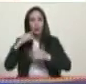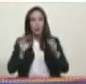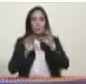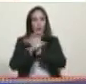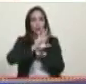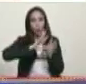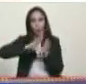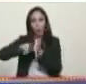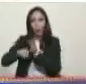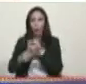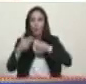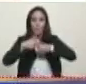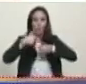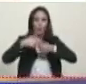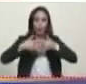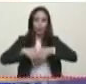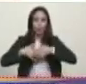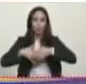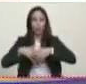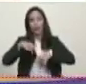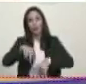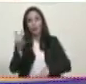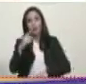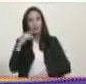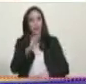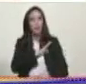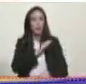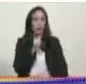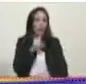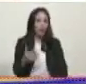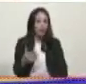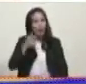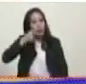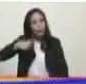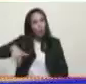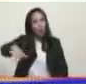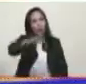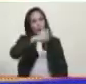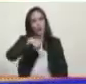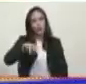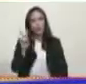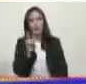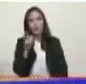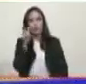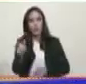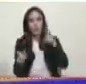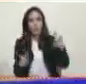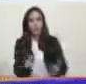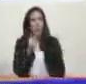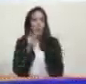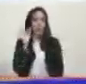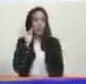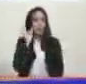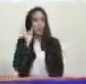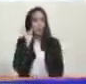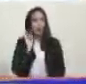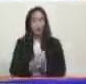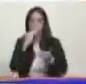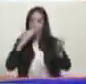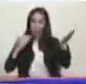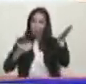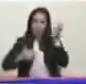patria venezolana. Y el petróleo de Venezuela le pertenece a los venezolanos y a las venezolanas. Por